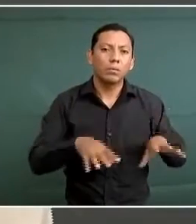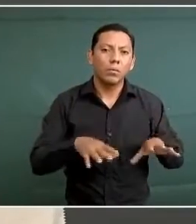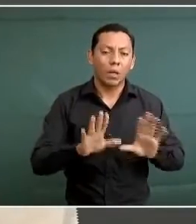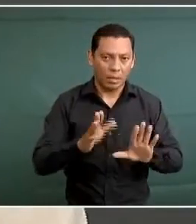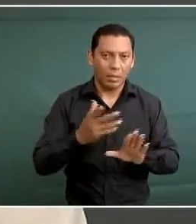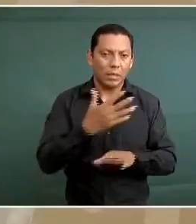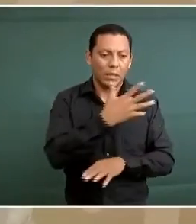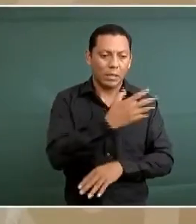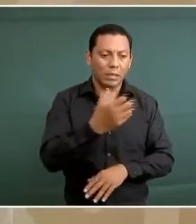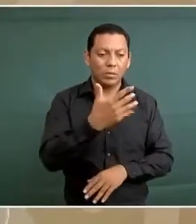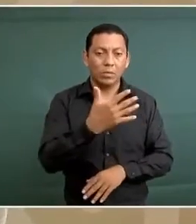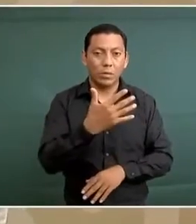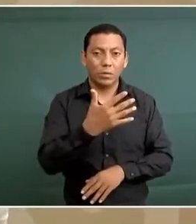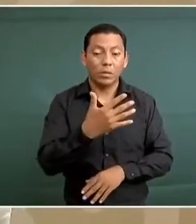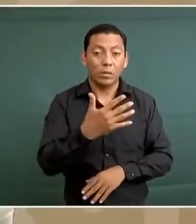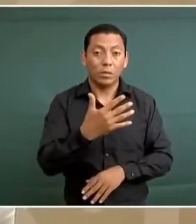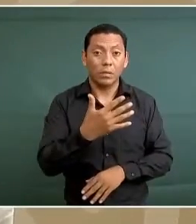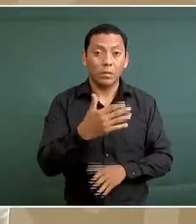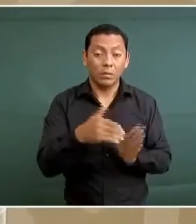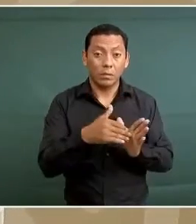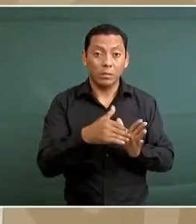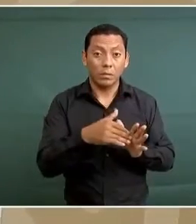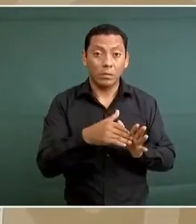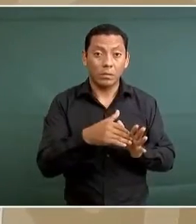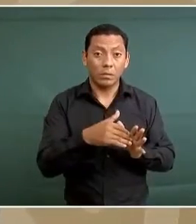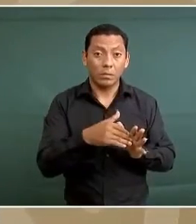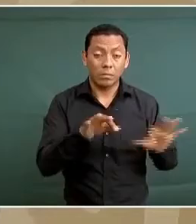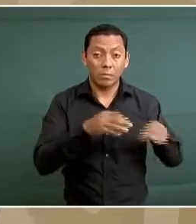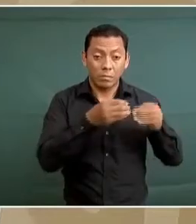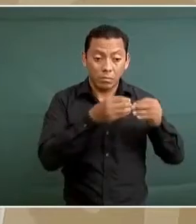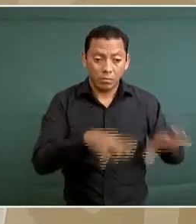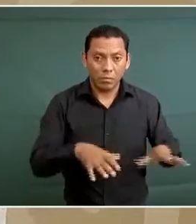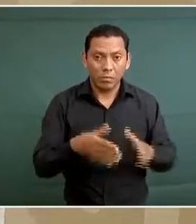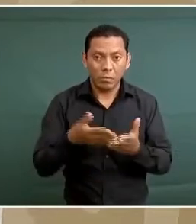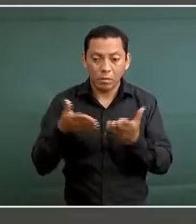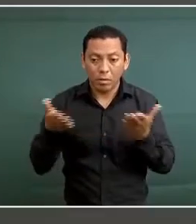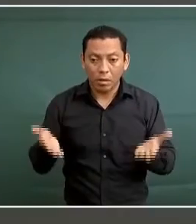que se perdieron en abril ahora